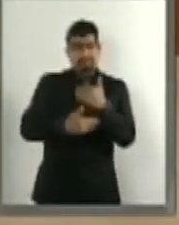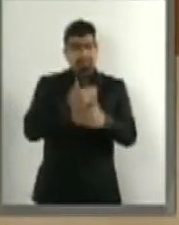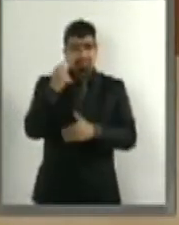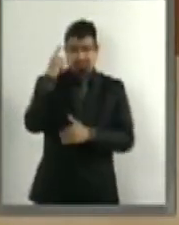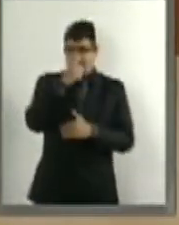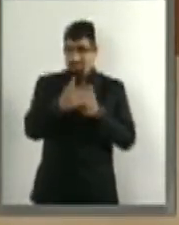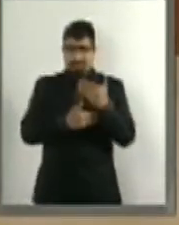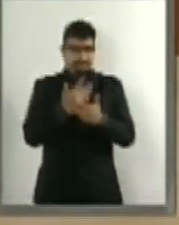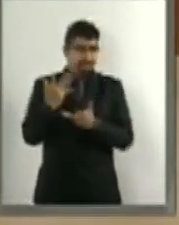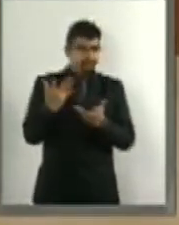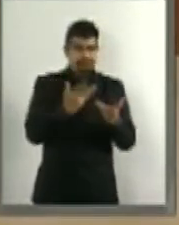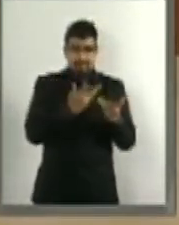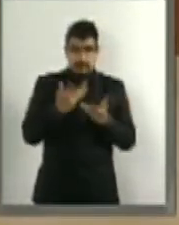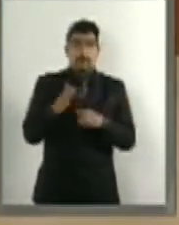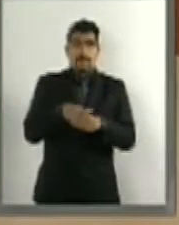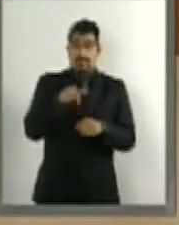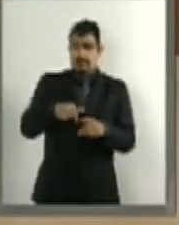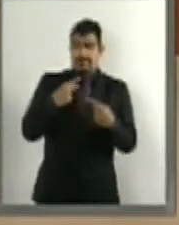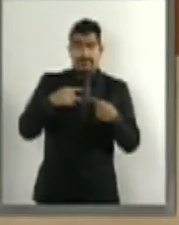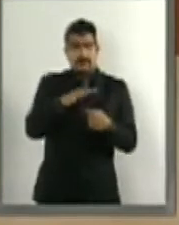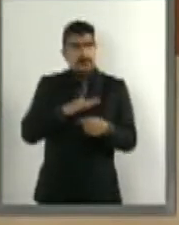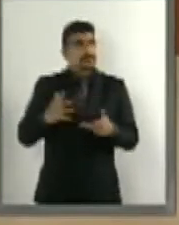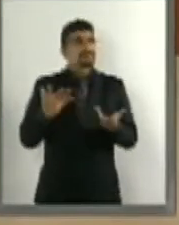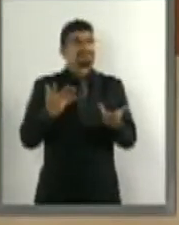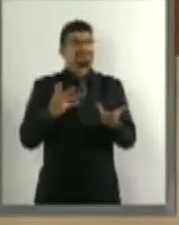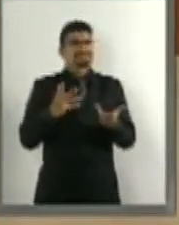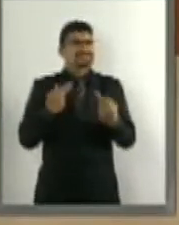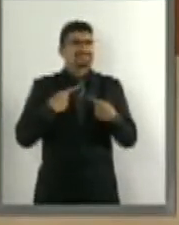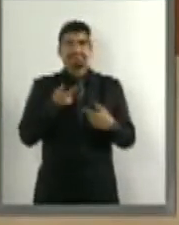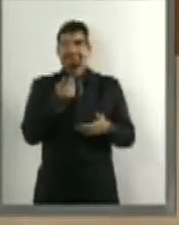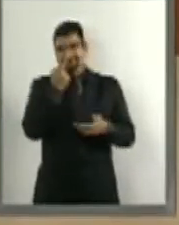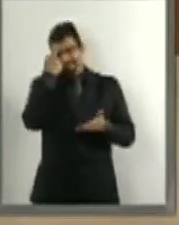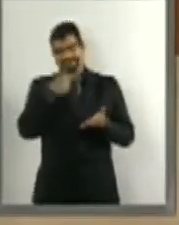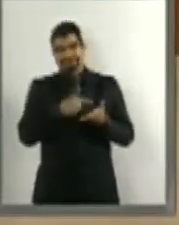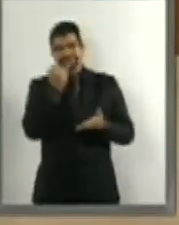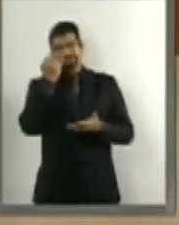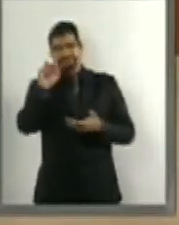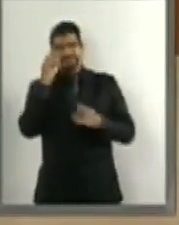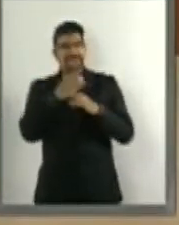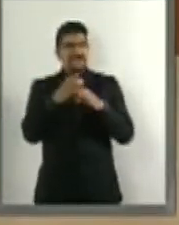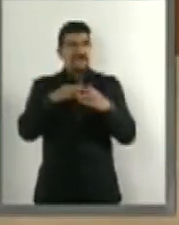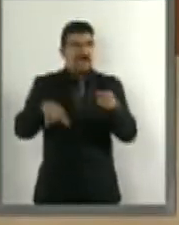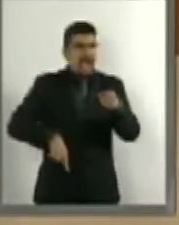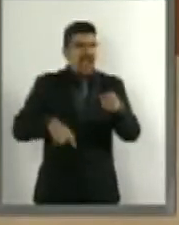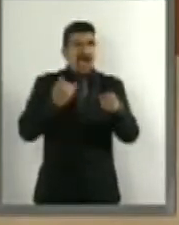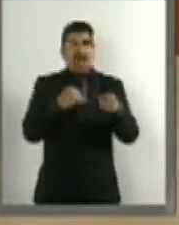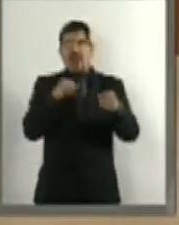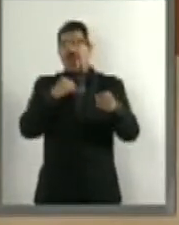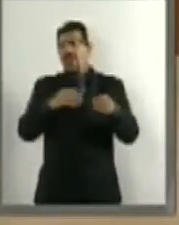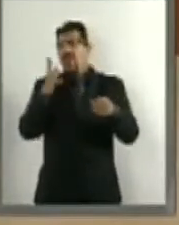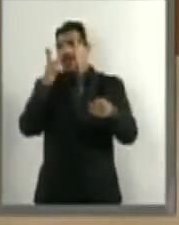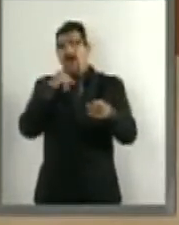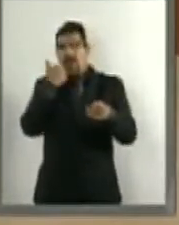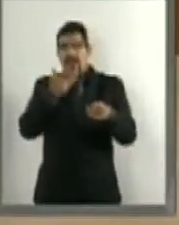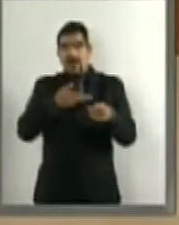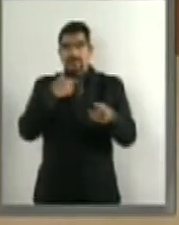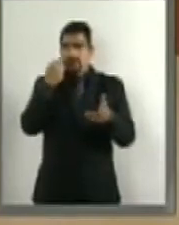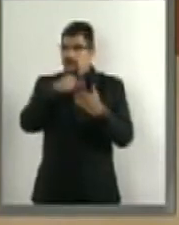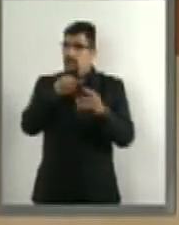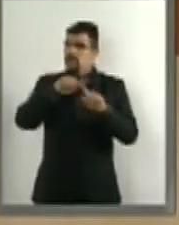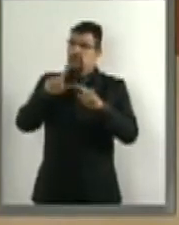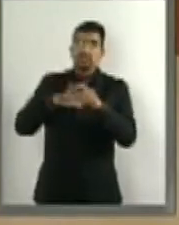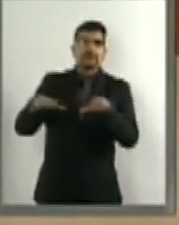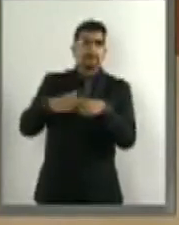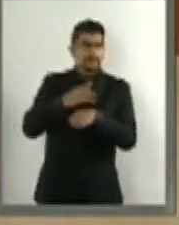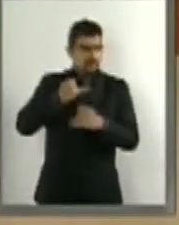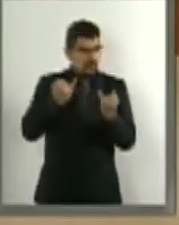complejo. Los ciudadanos cada vez están más escépticos de los actos del gobierno y de nuestras instituciones, entre ellas